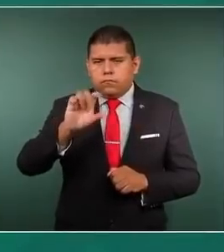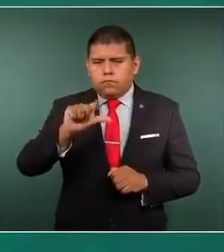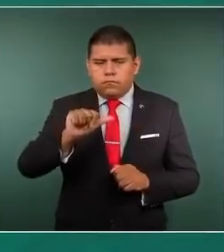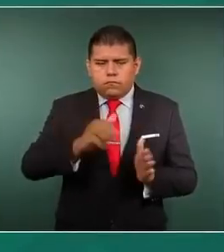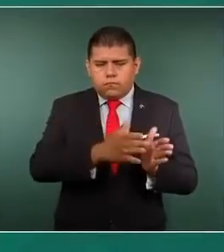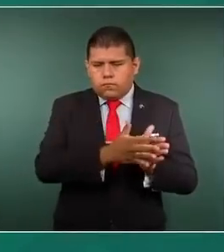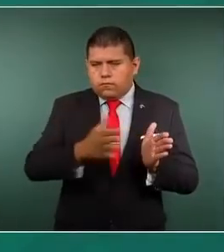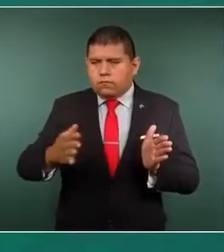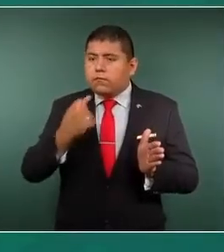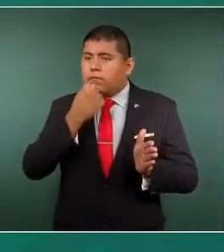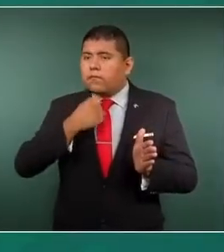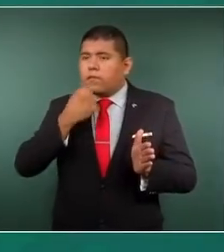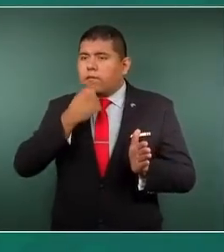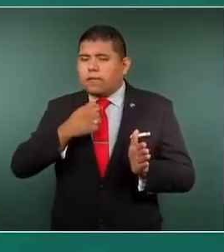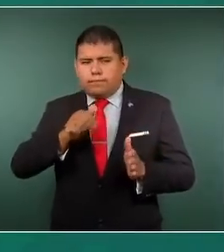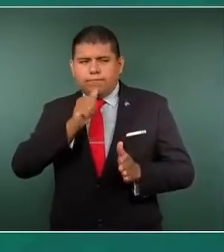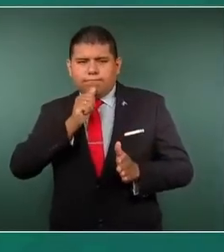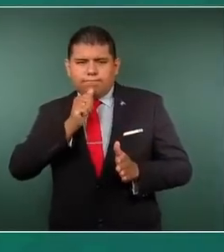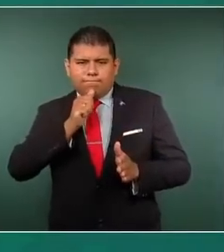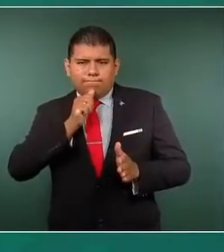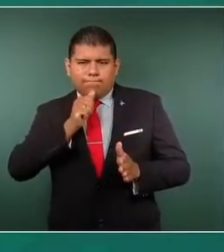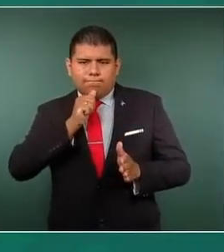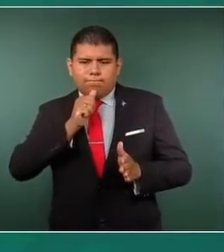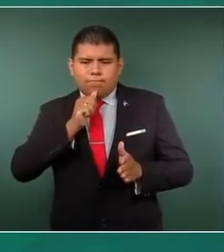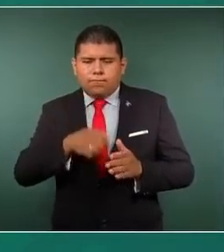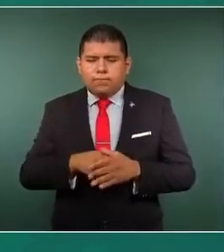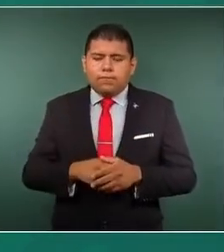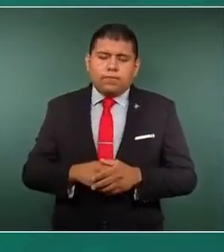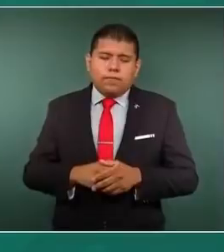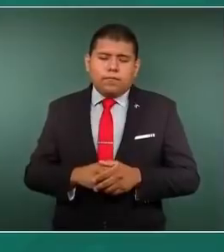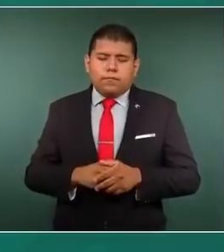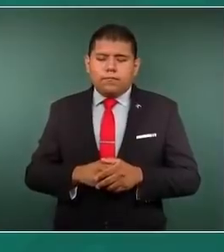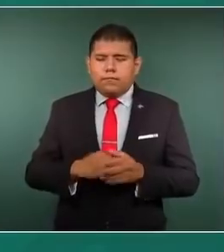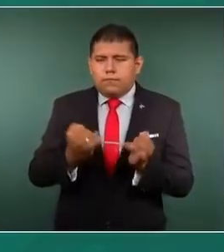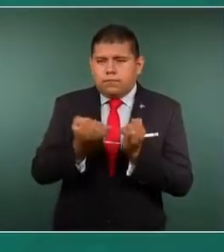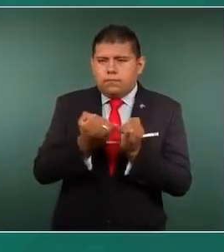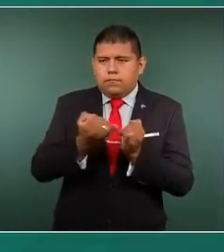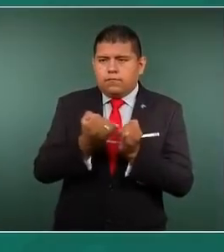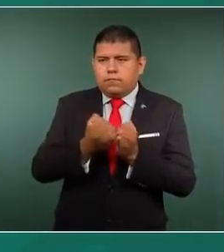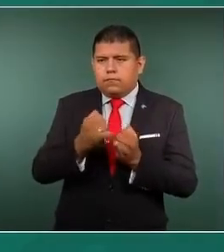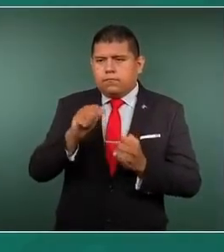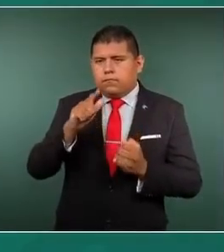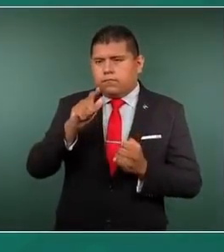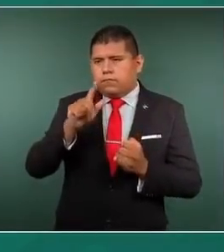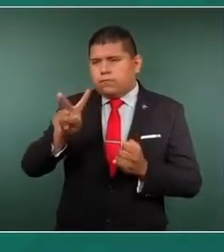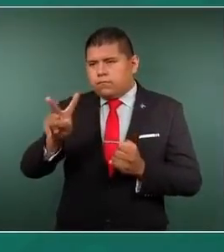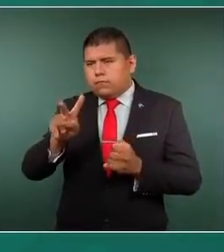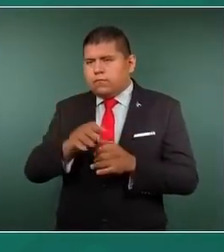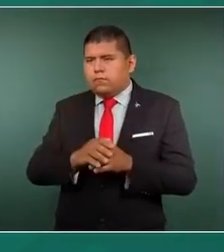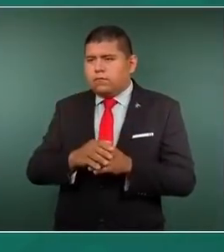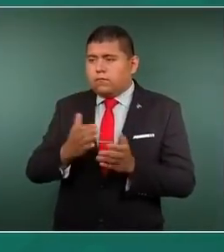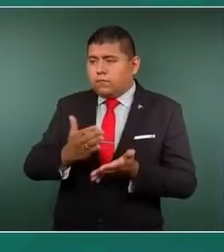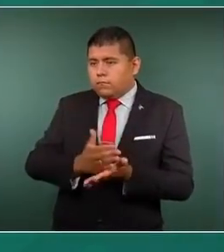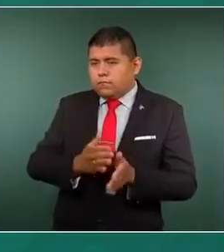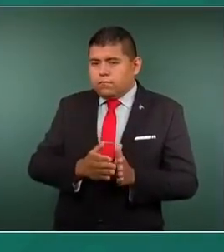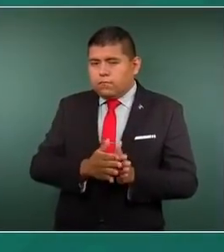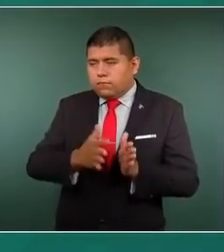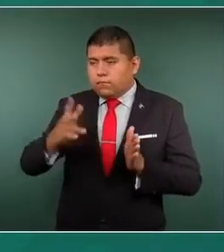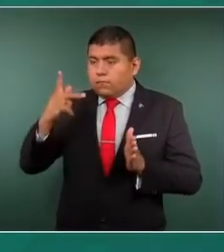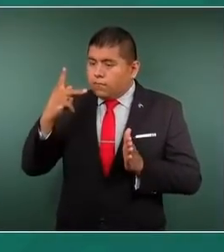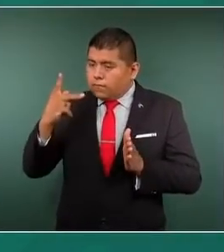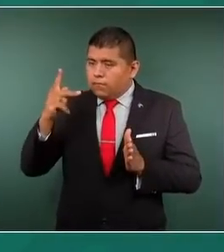las barras compostela este en proceso las barras hasta puerto vallarta